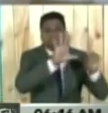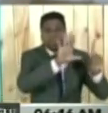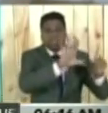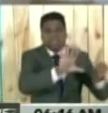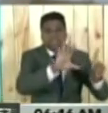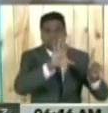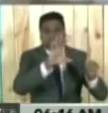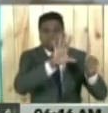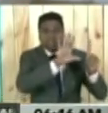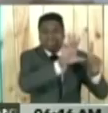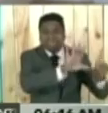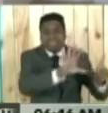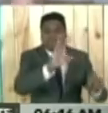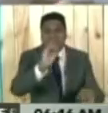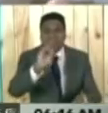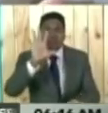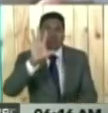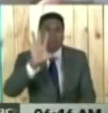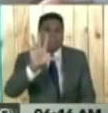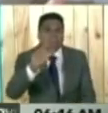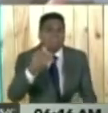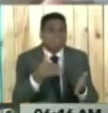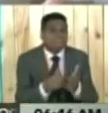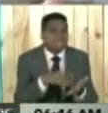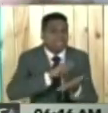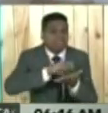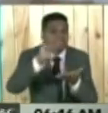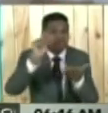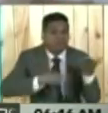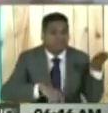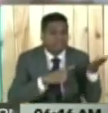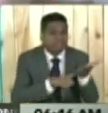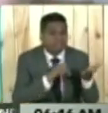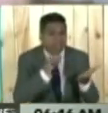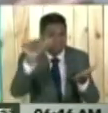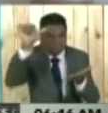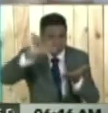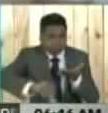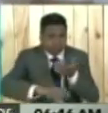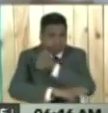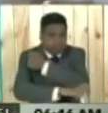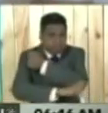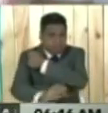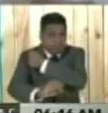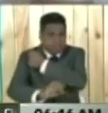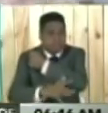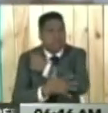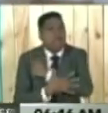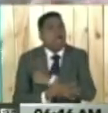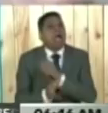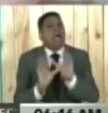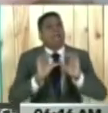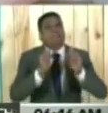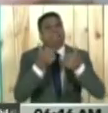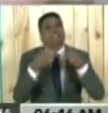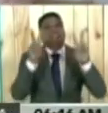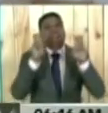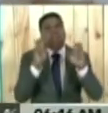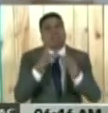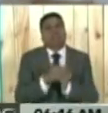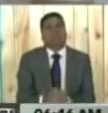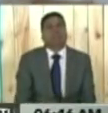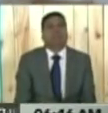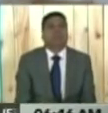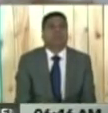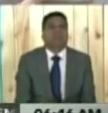firmas fraudulentas. Está viciado de nulidad todo el proceso. Tienen que comenzar de nuevo. Haz la tarea de nuevo,